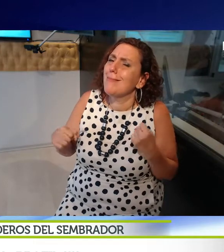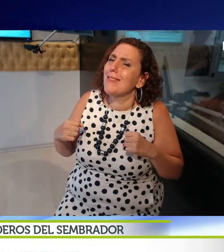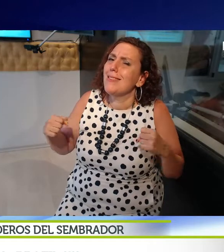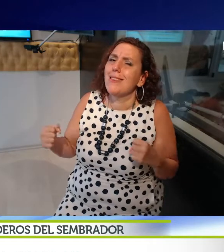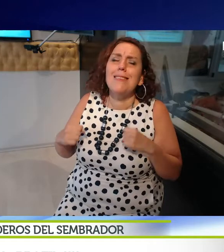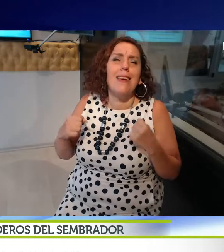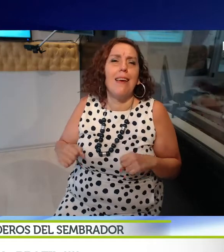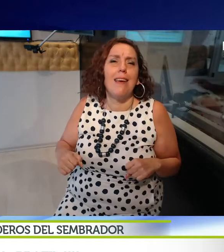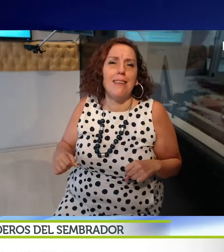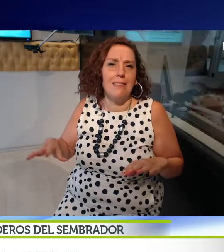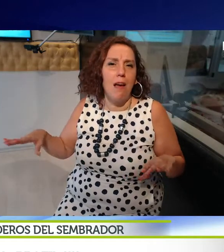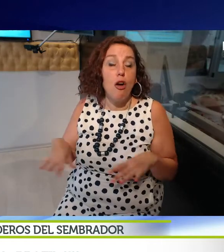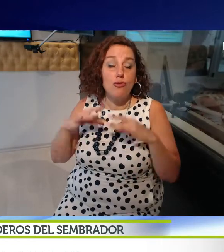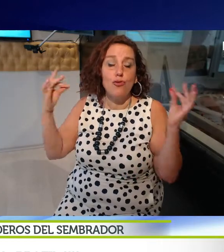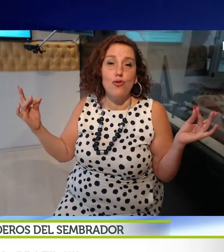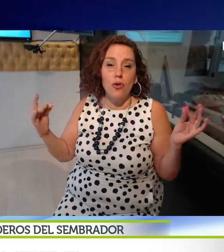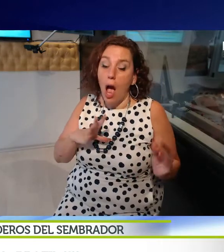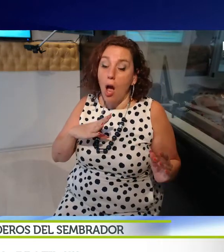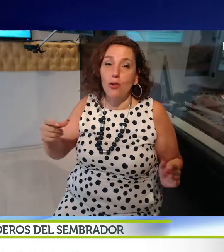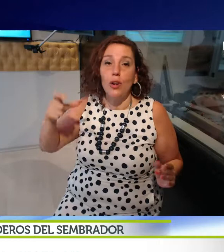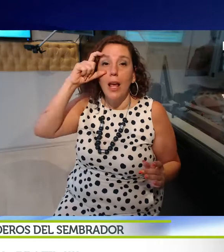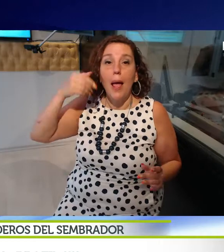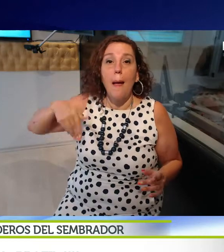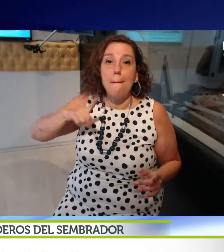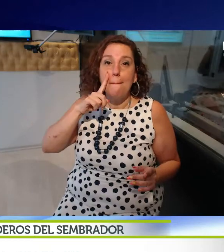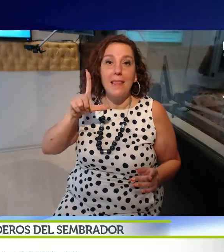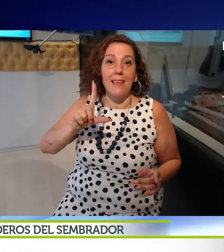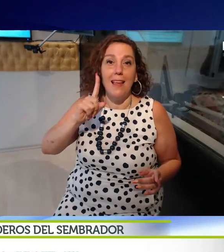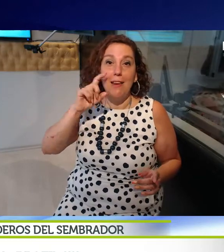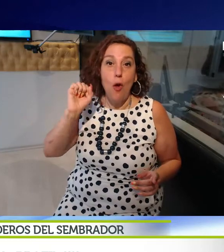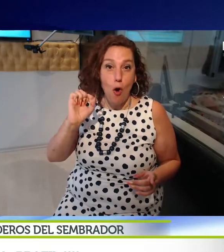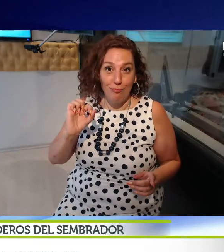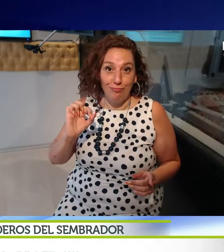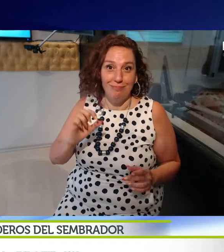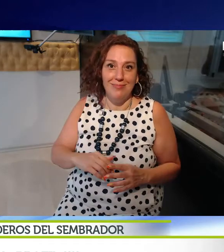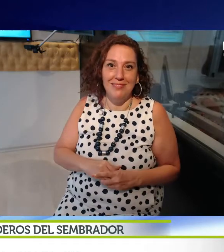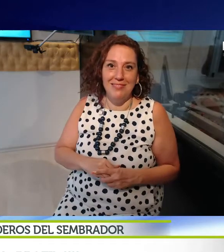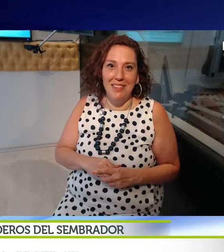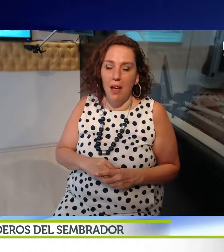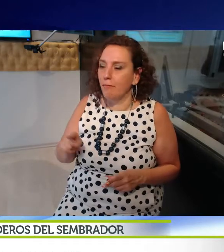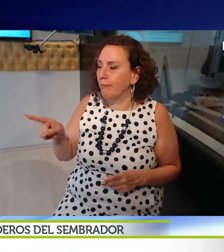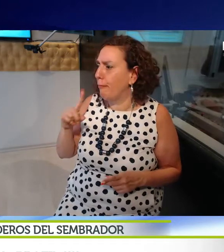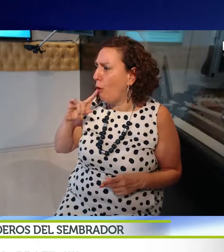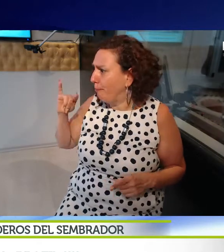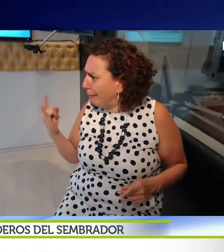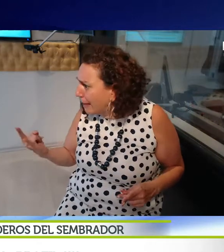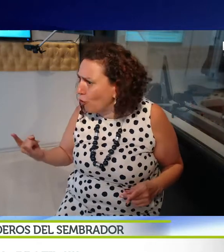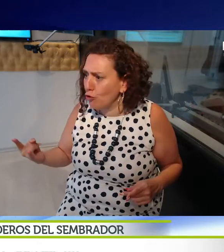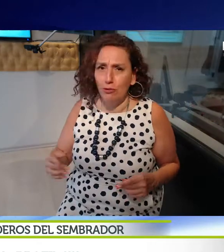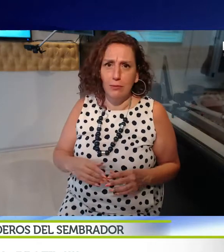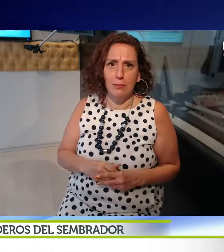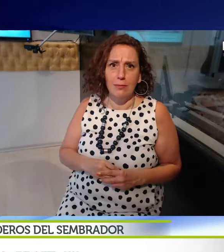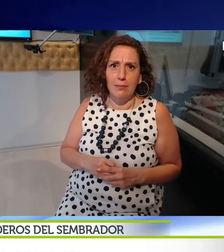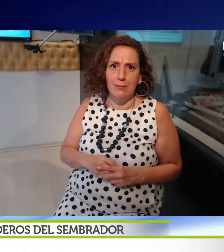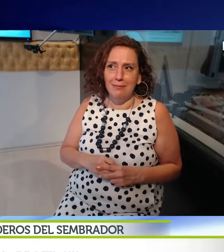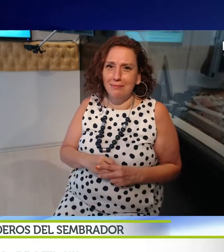haciendo yoga con Emilio? Él. Muy bien. ¿Vos estás haciendo también? ¿Y qué tal? No seas mentiroso. ¡Oh, pero! ¡Mari!